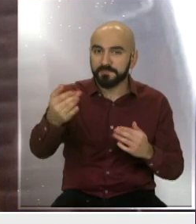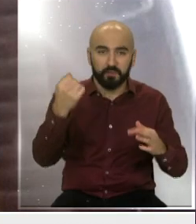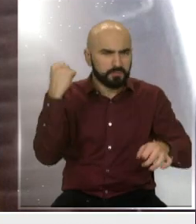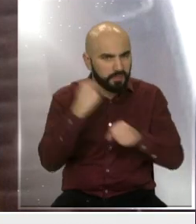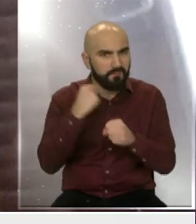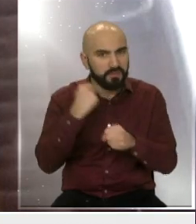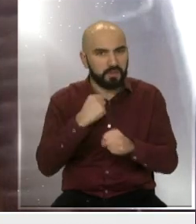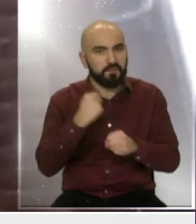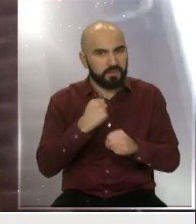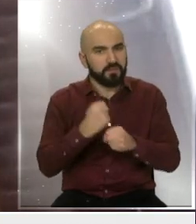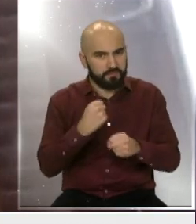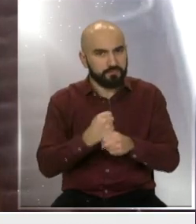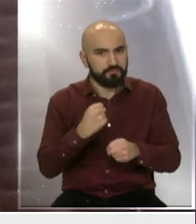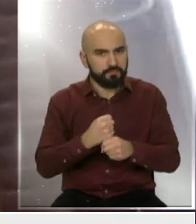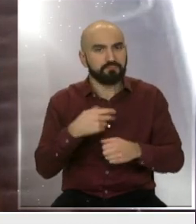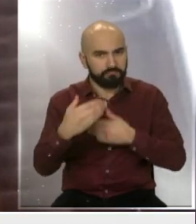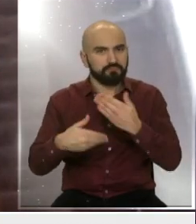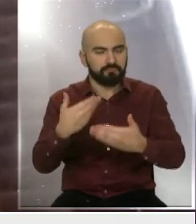máximo.